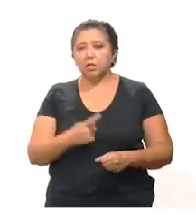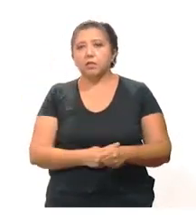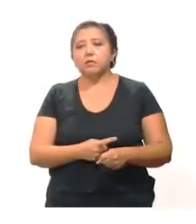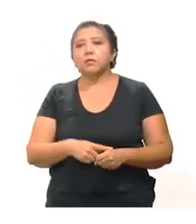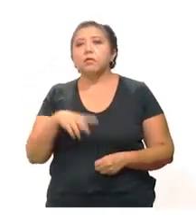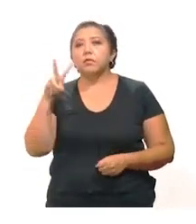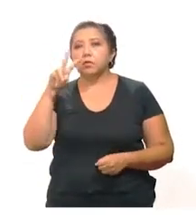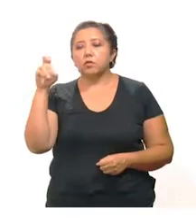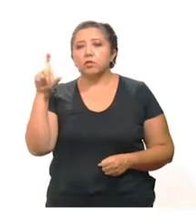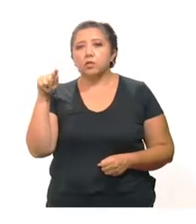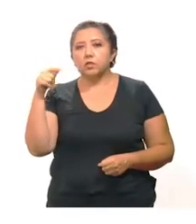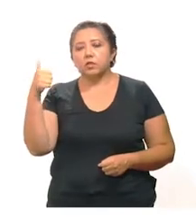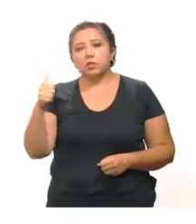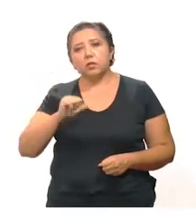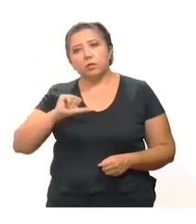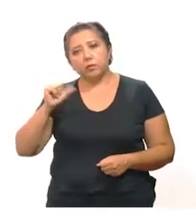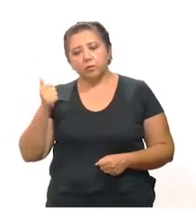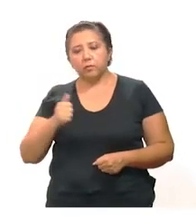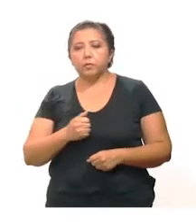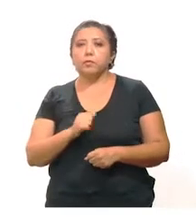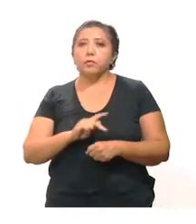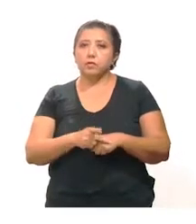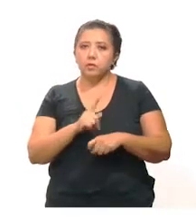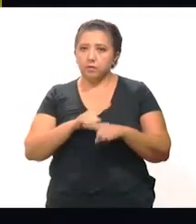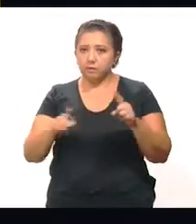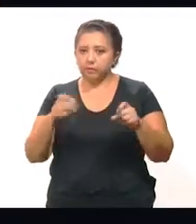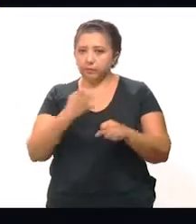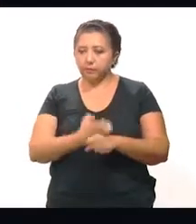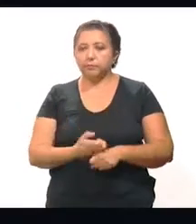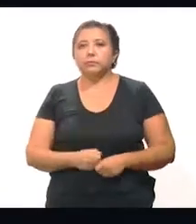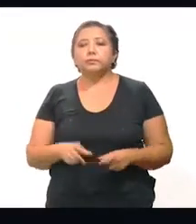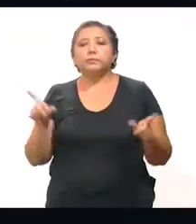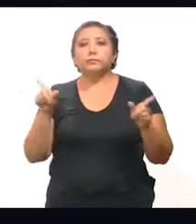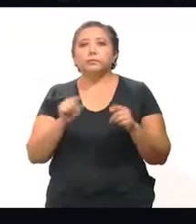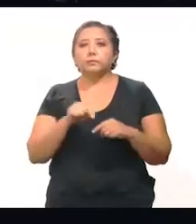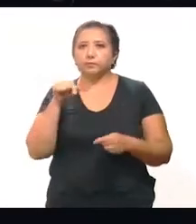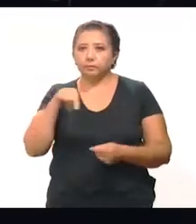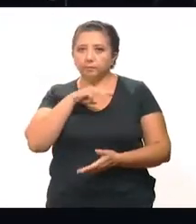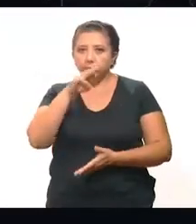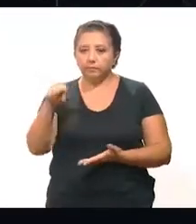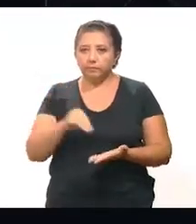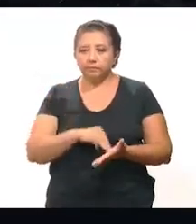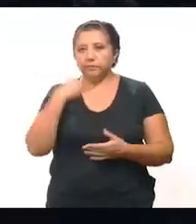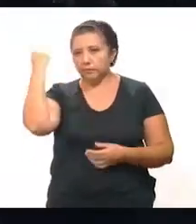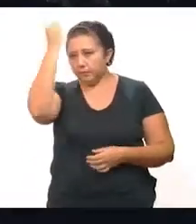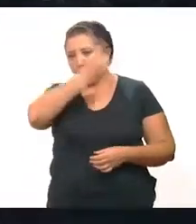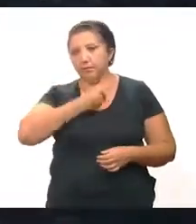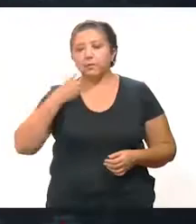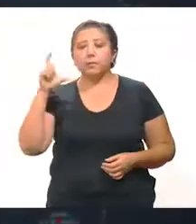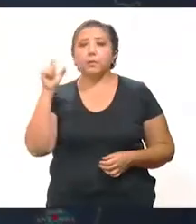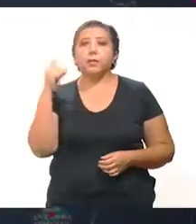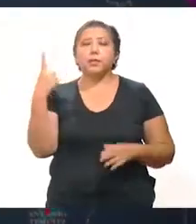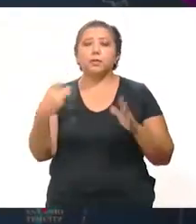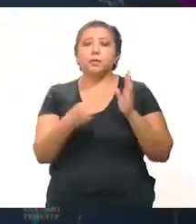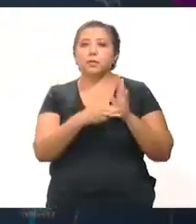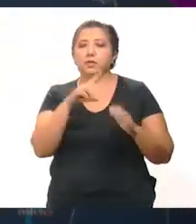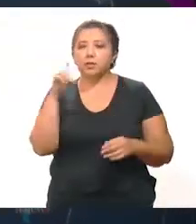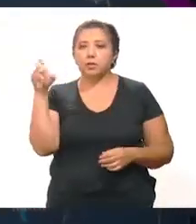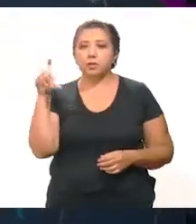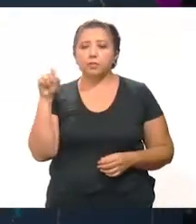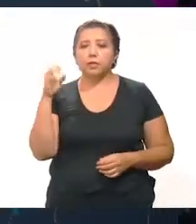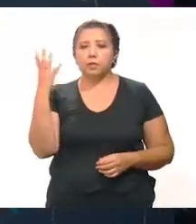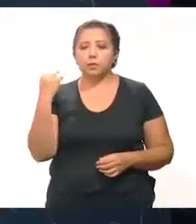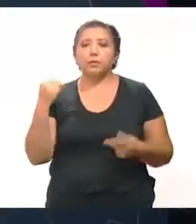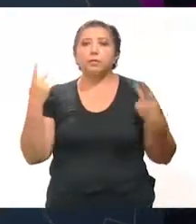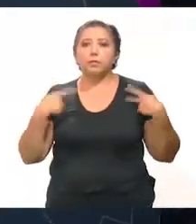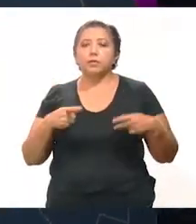positivos, 276 son de otro país u otro estado. Específicamente, en Mérida se han diagnosticado 21.129